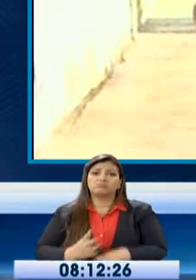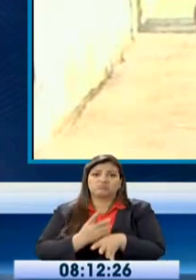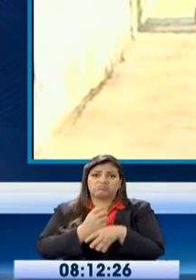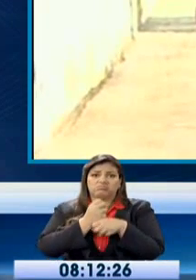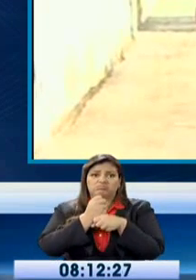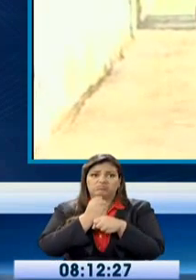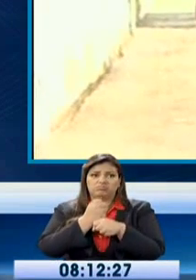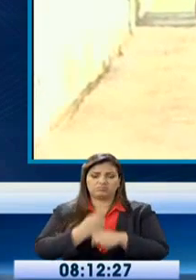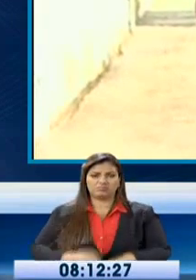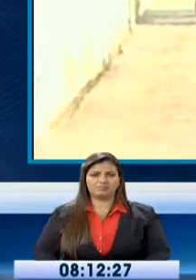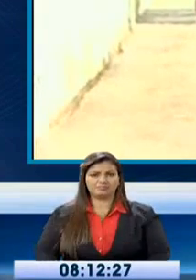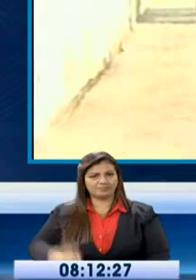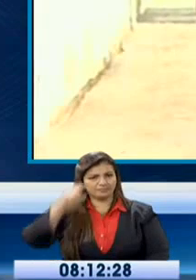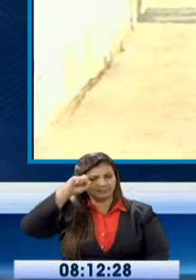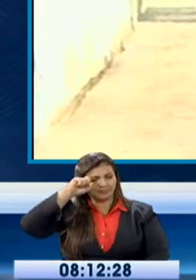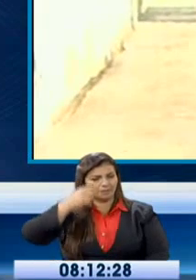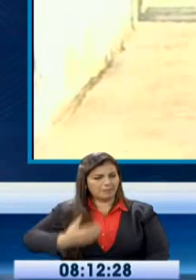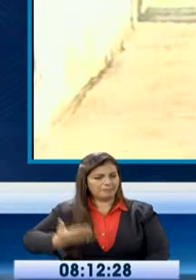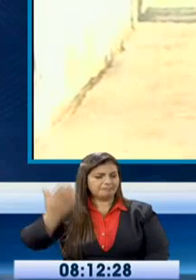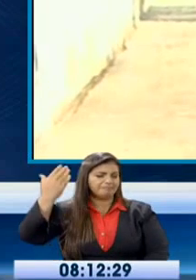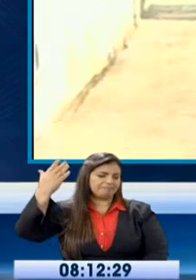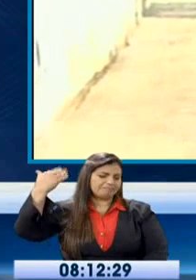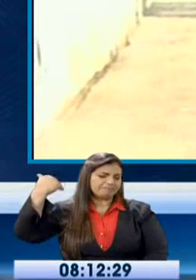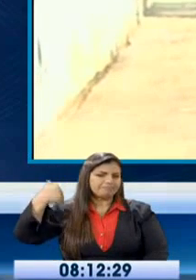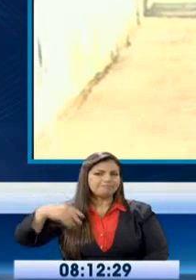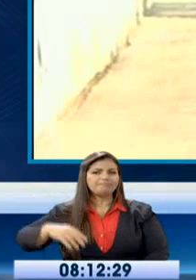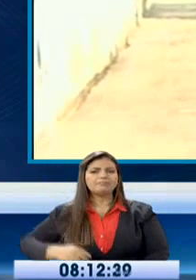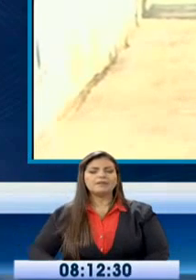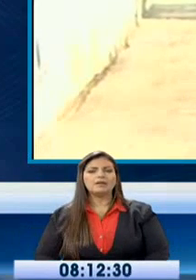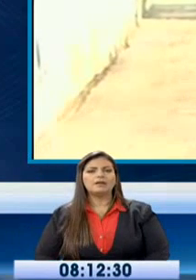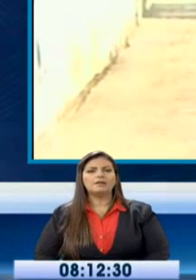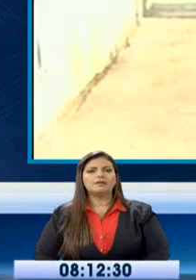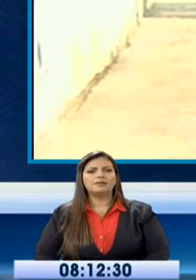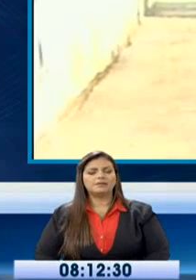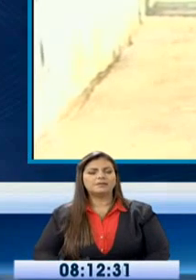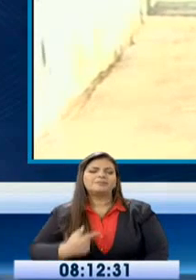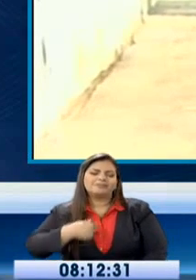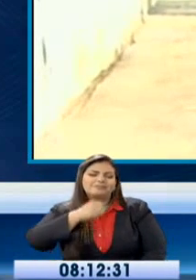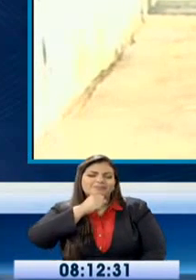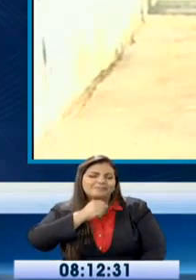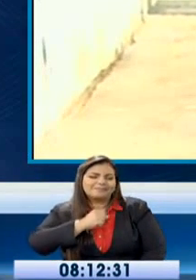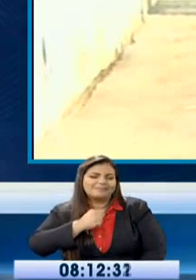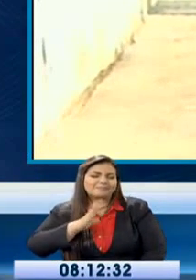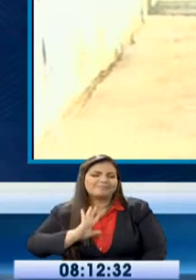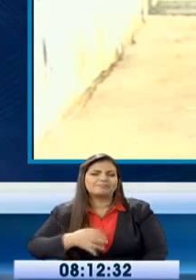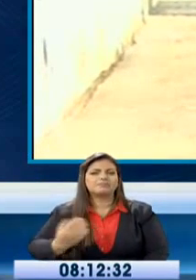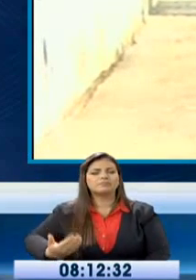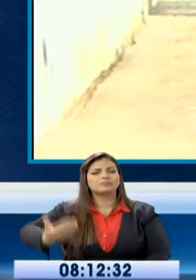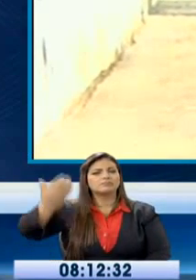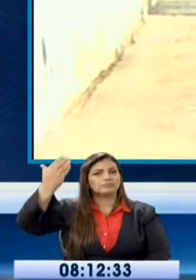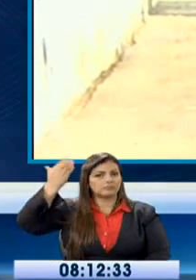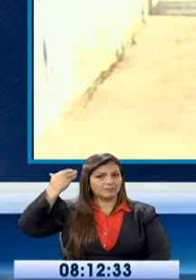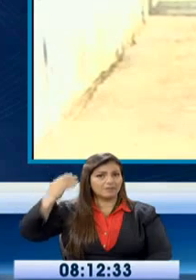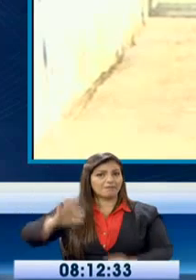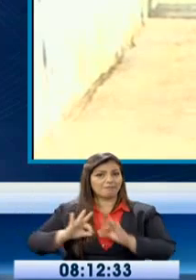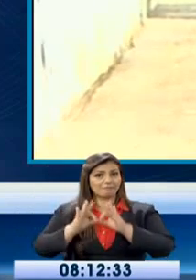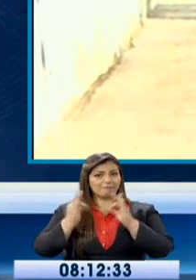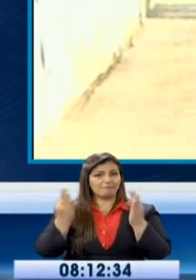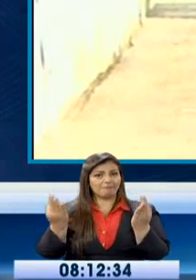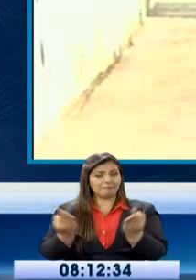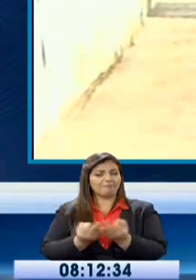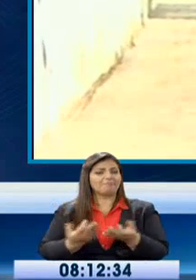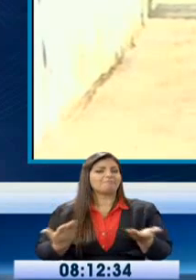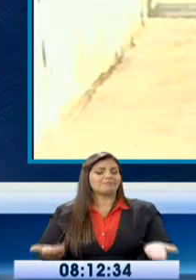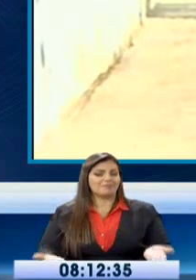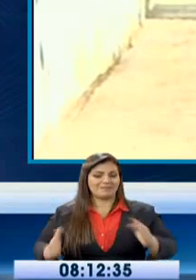los que somos viejitos, pero tenemos más años que tú, recordamos cuando la familia se reunía en los portales de